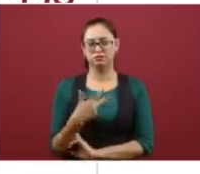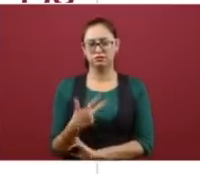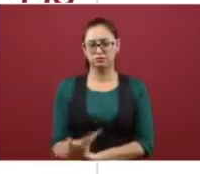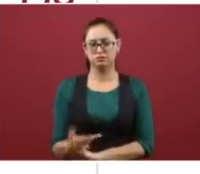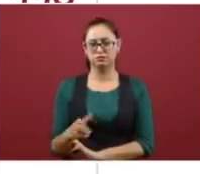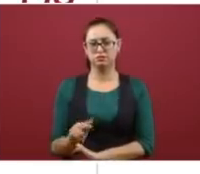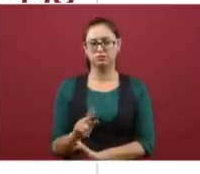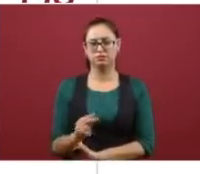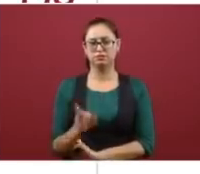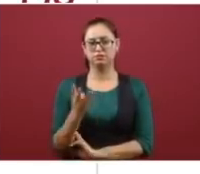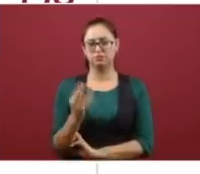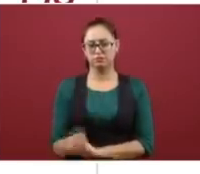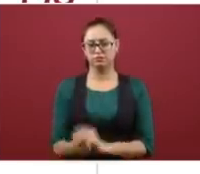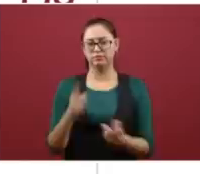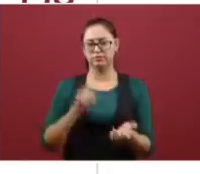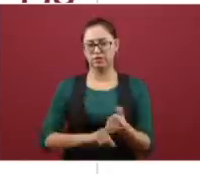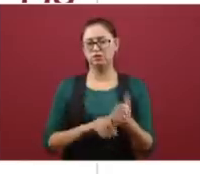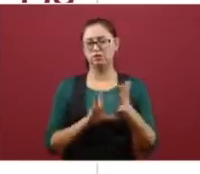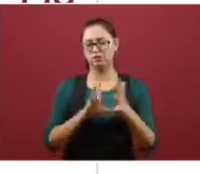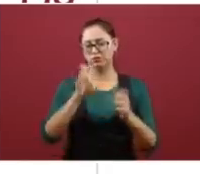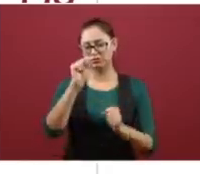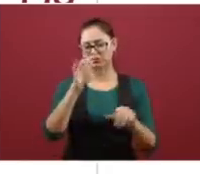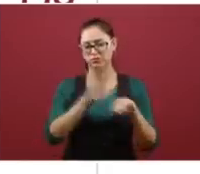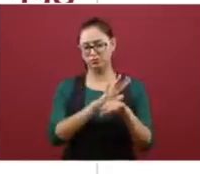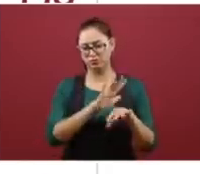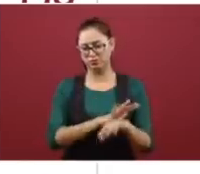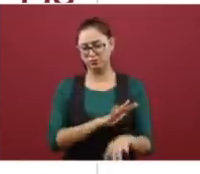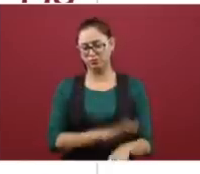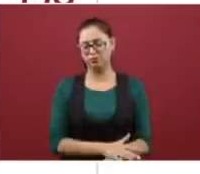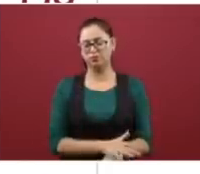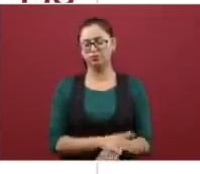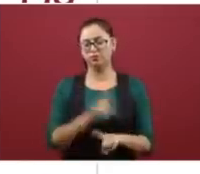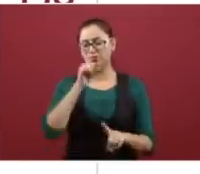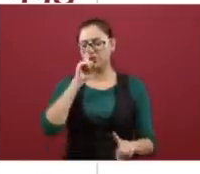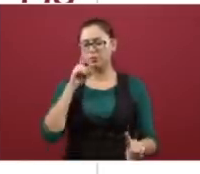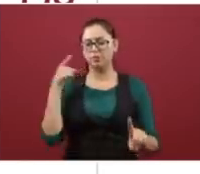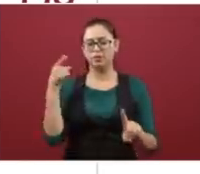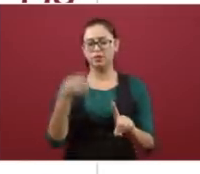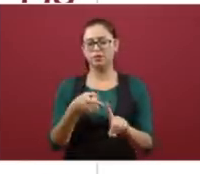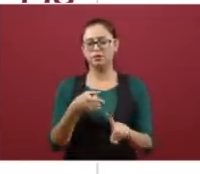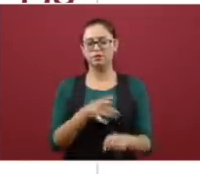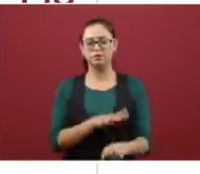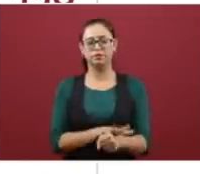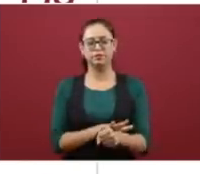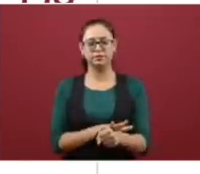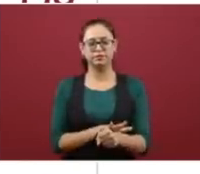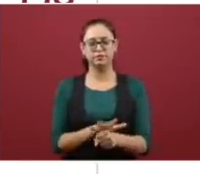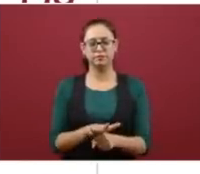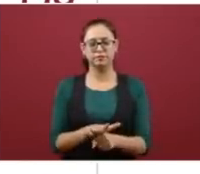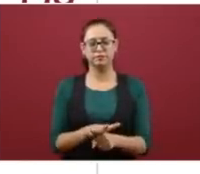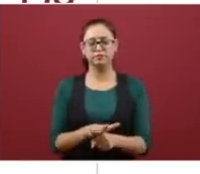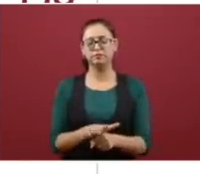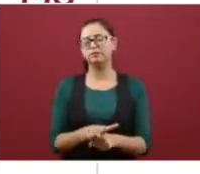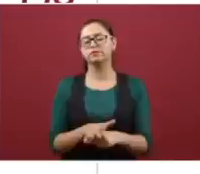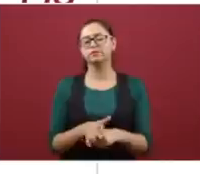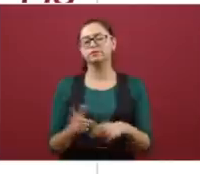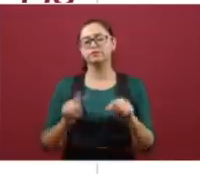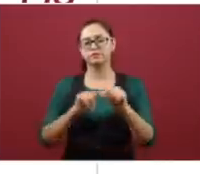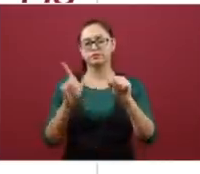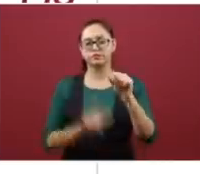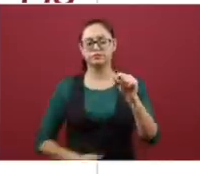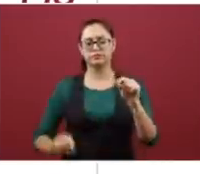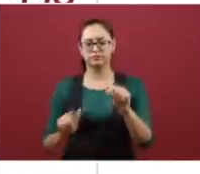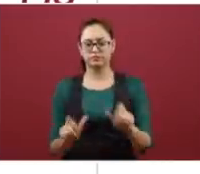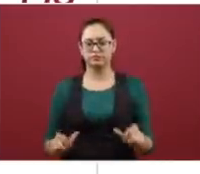89 de la constitución el objetivo de la creación de esta guardia nacional fue